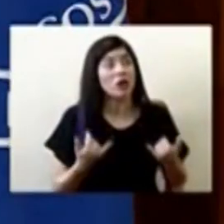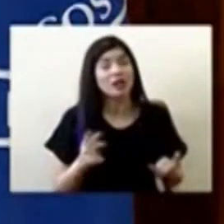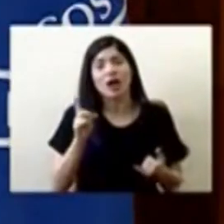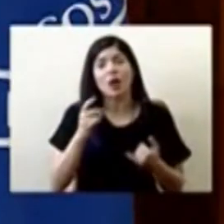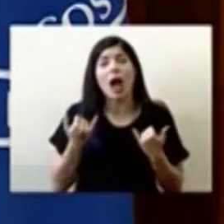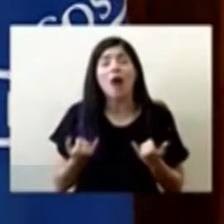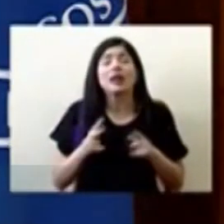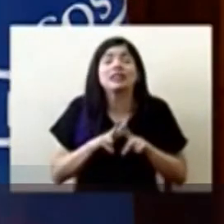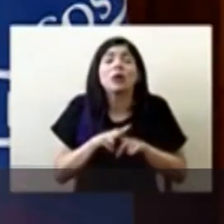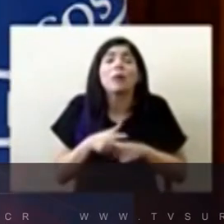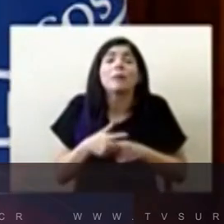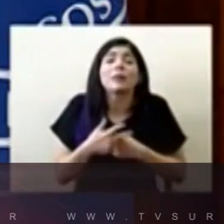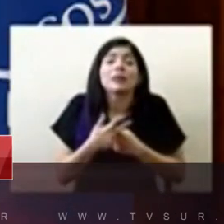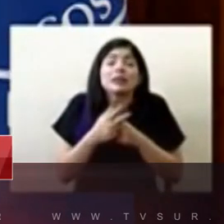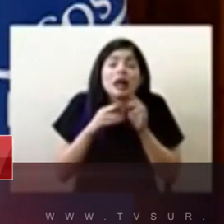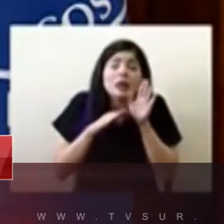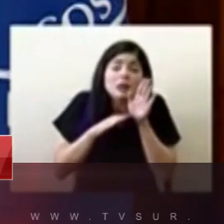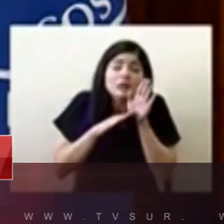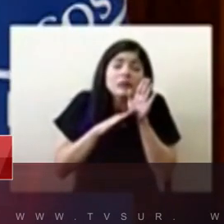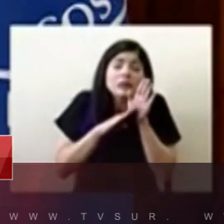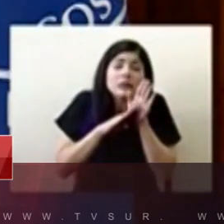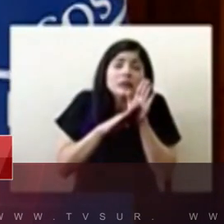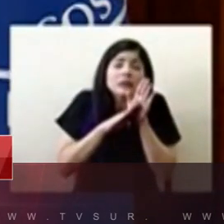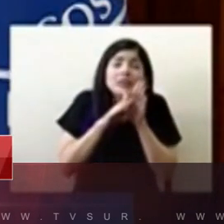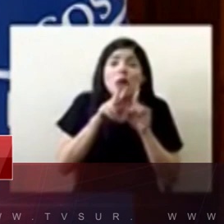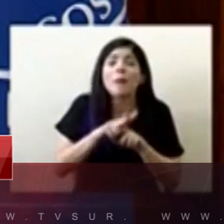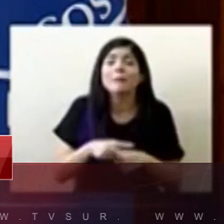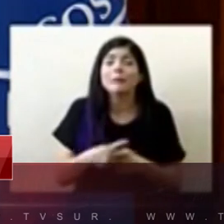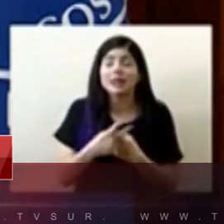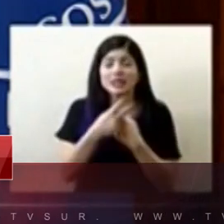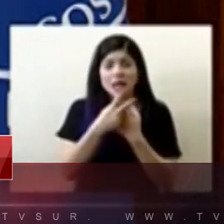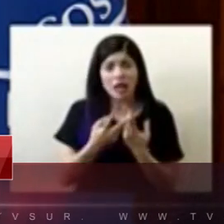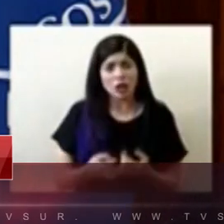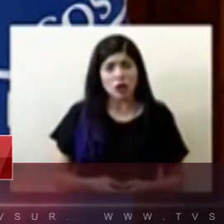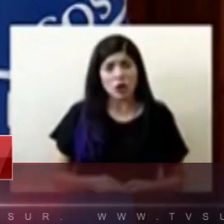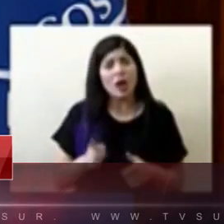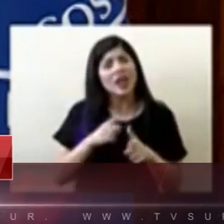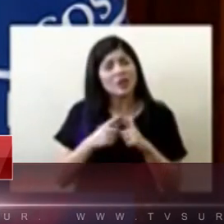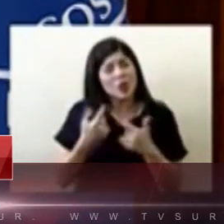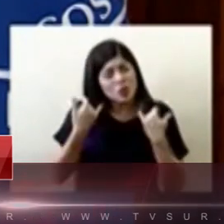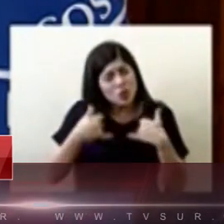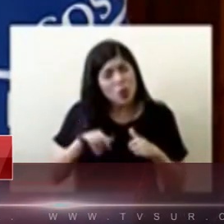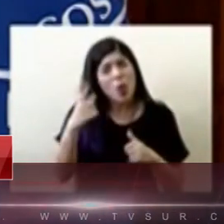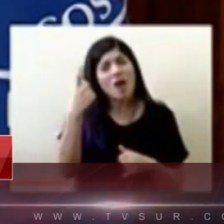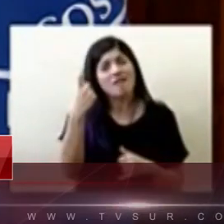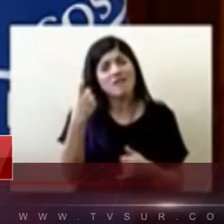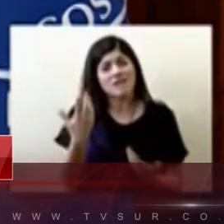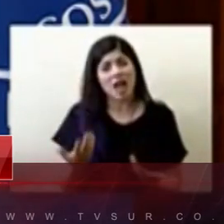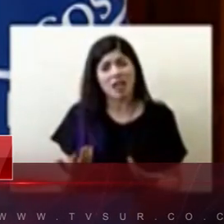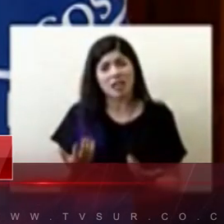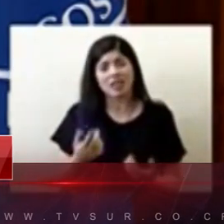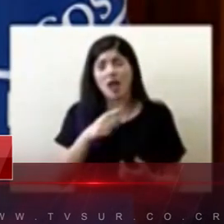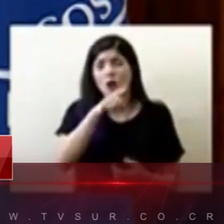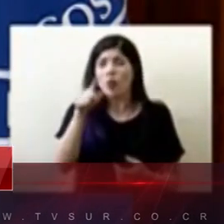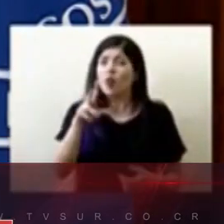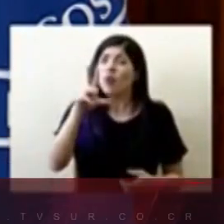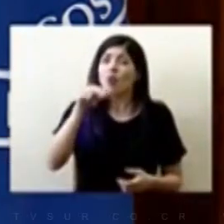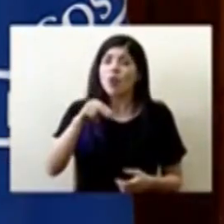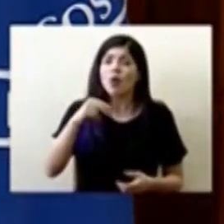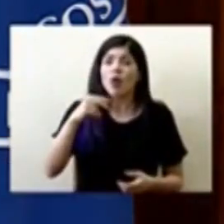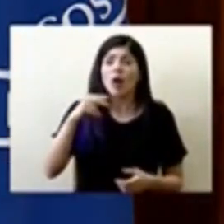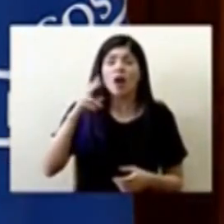empezando a subir la curva, así que falta todavía. No seamos de verdad